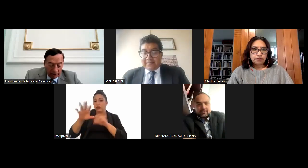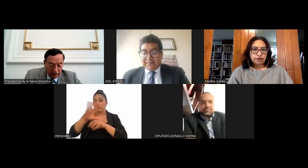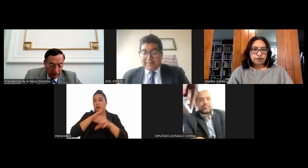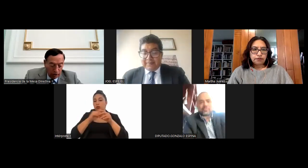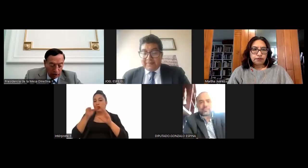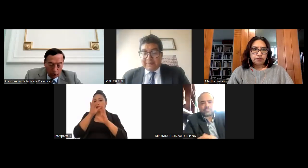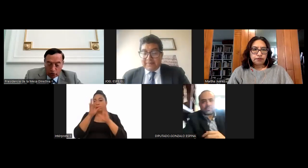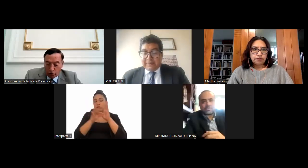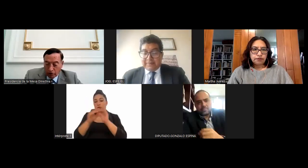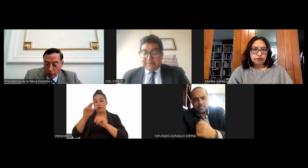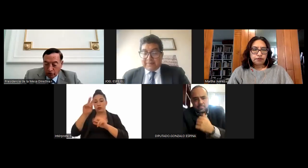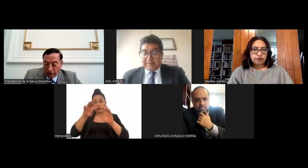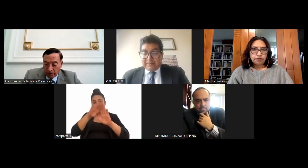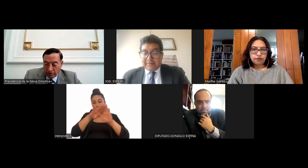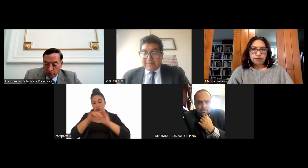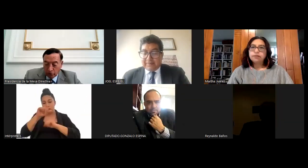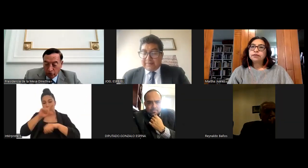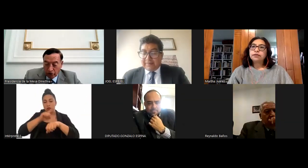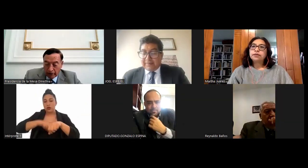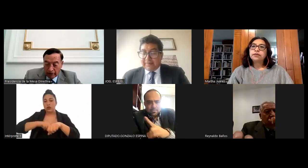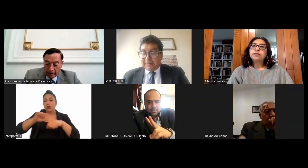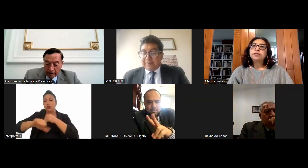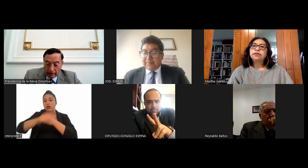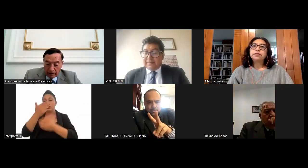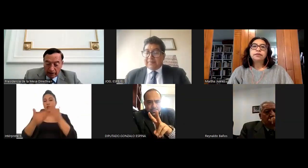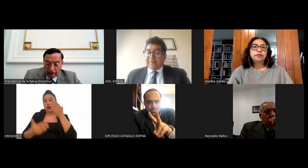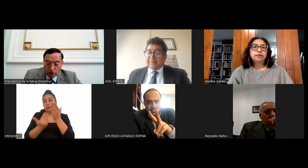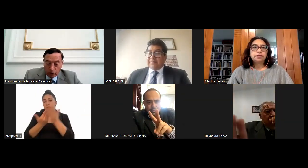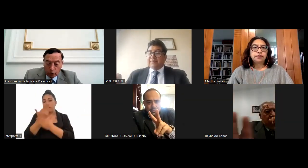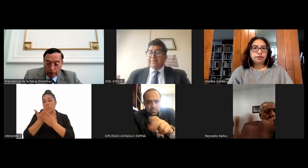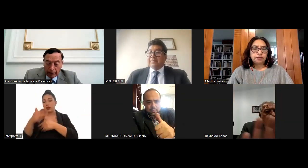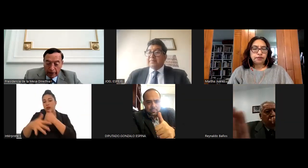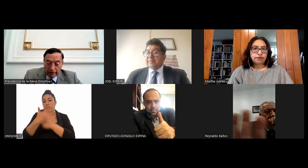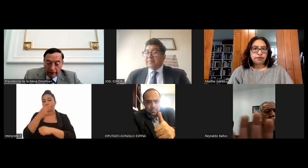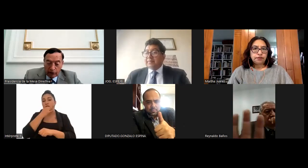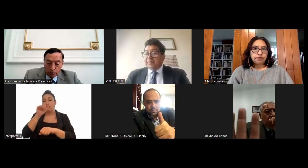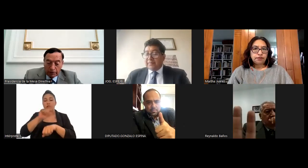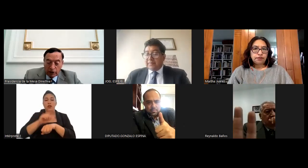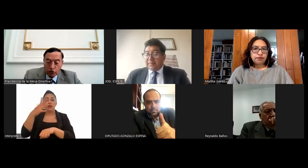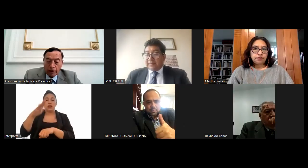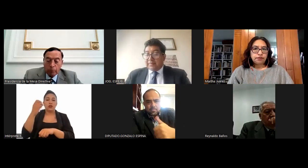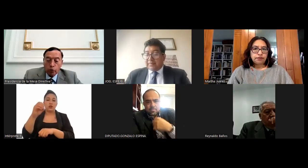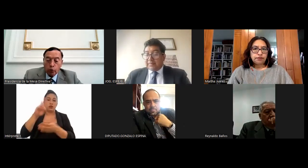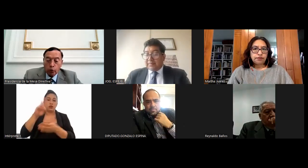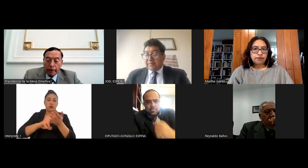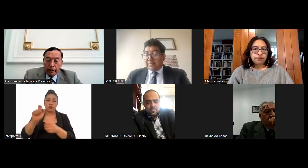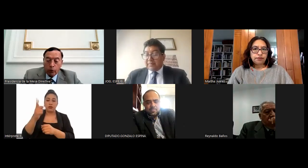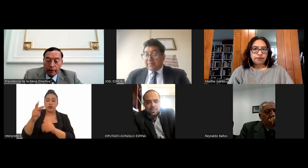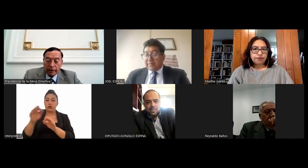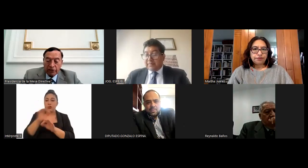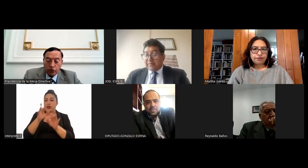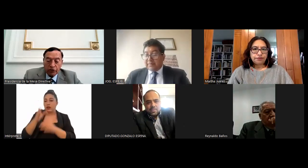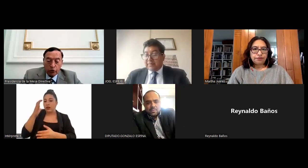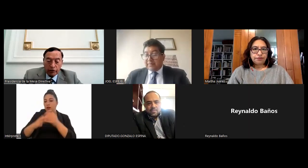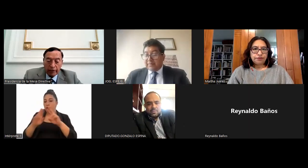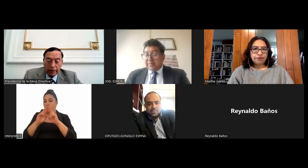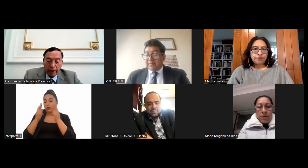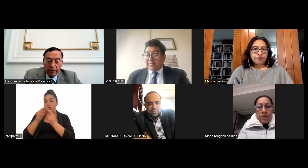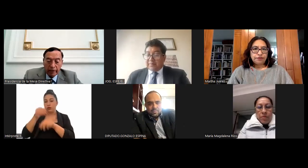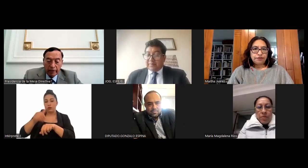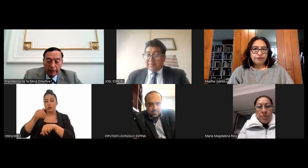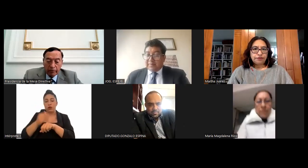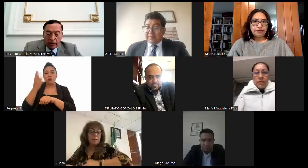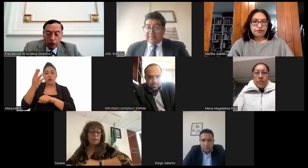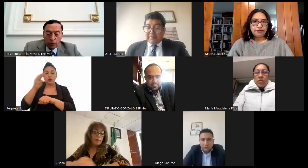orden del día, siendo las 11:15 del día 10 de octubre de 2022, está por concluida la cuarta sesión